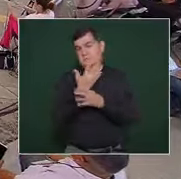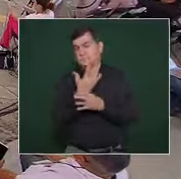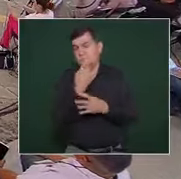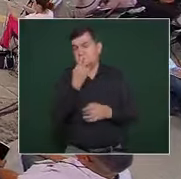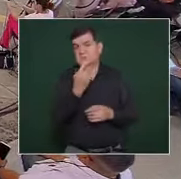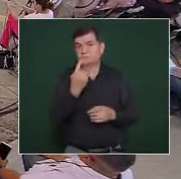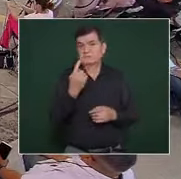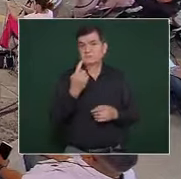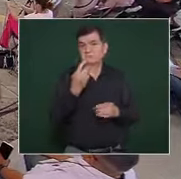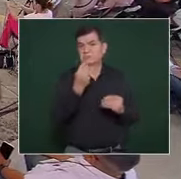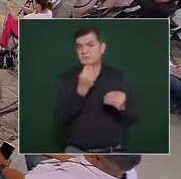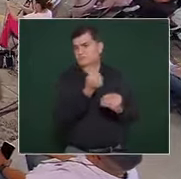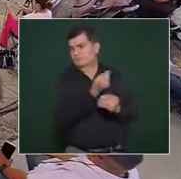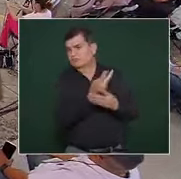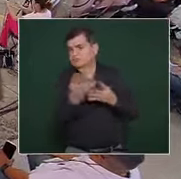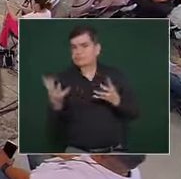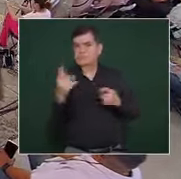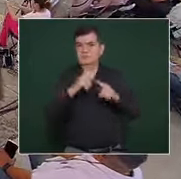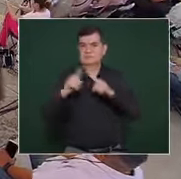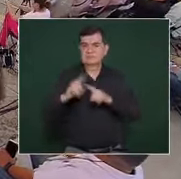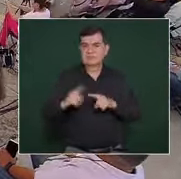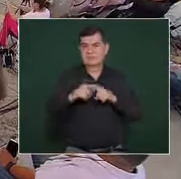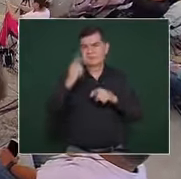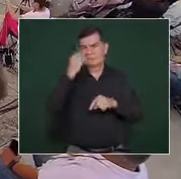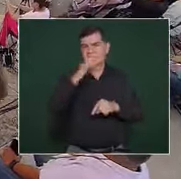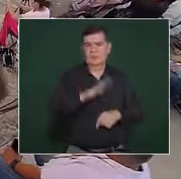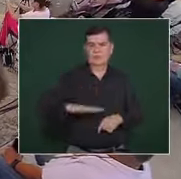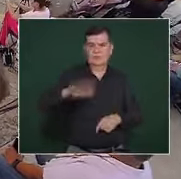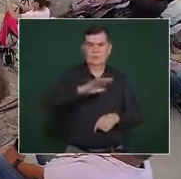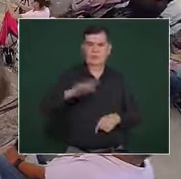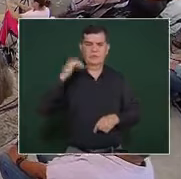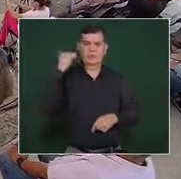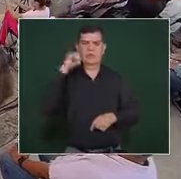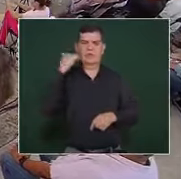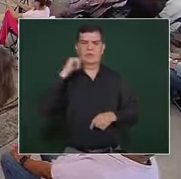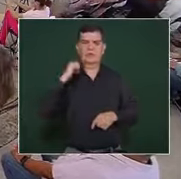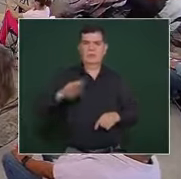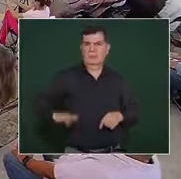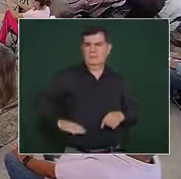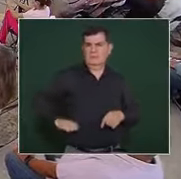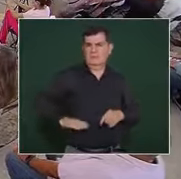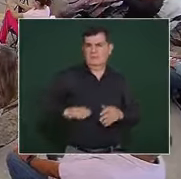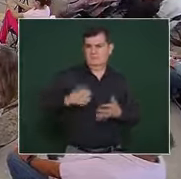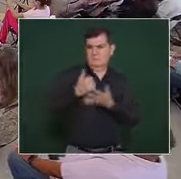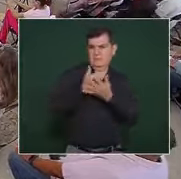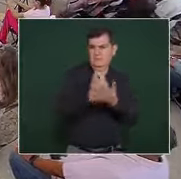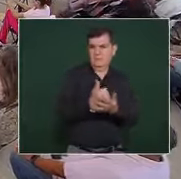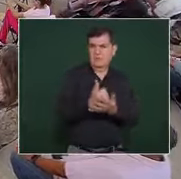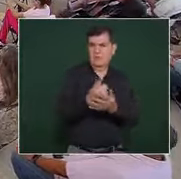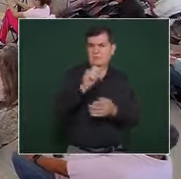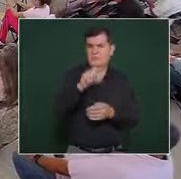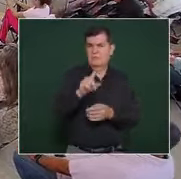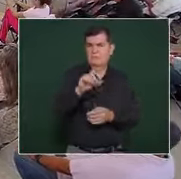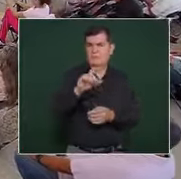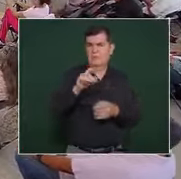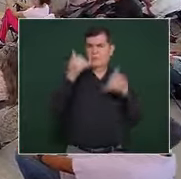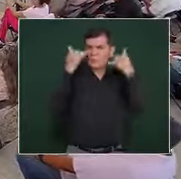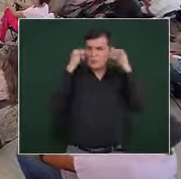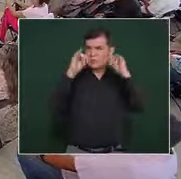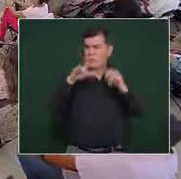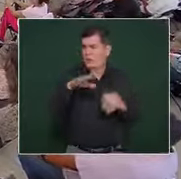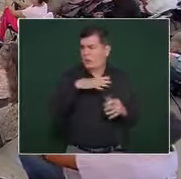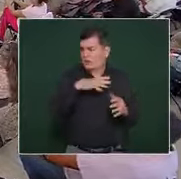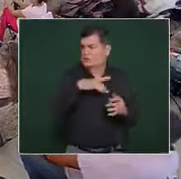en beneficio de la población de Acapulco, de Coyuca, y hoy vamos a